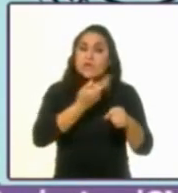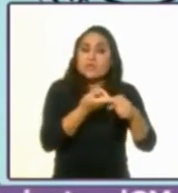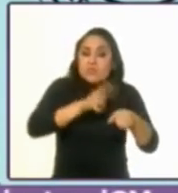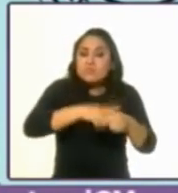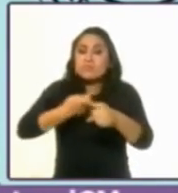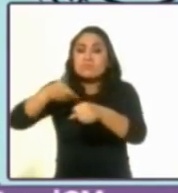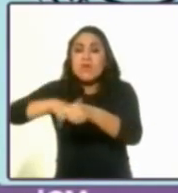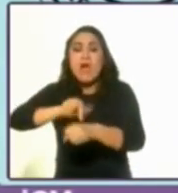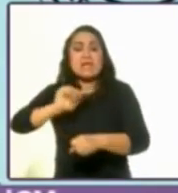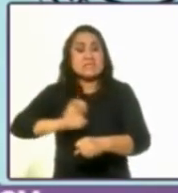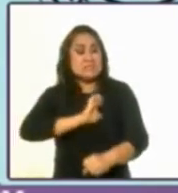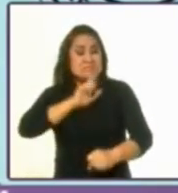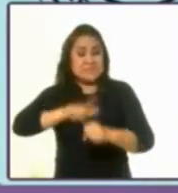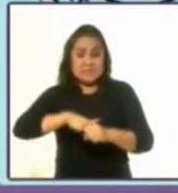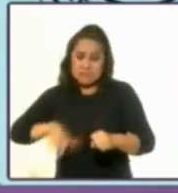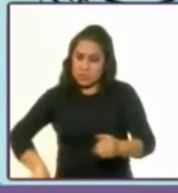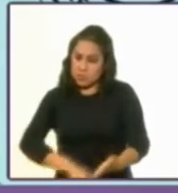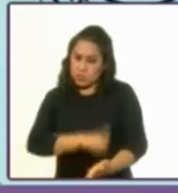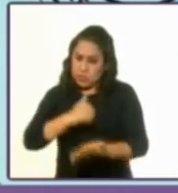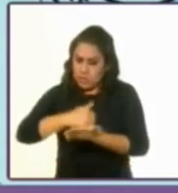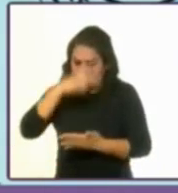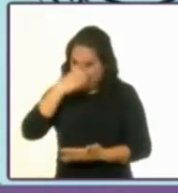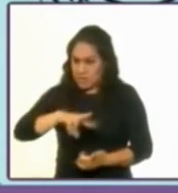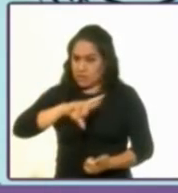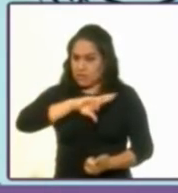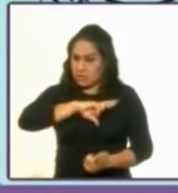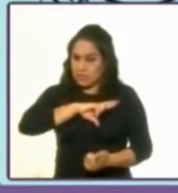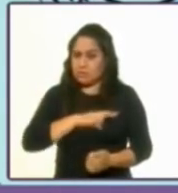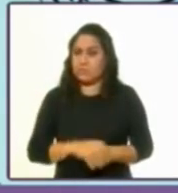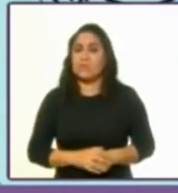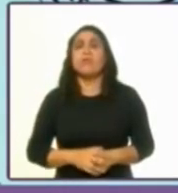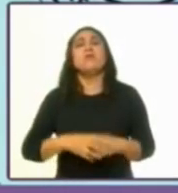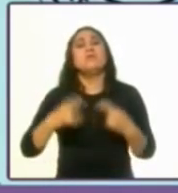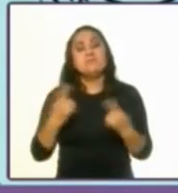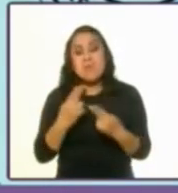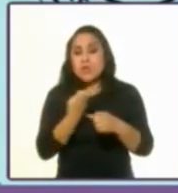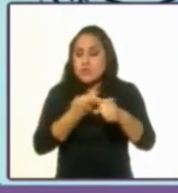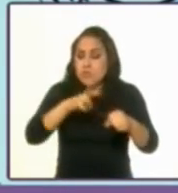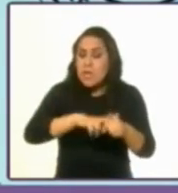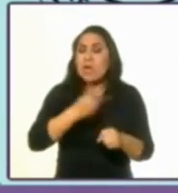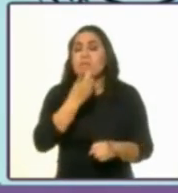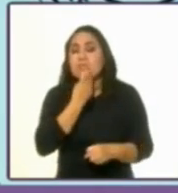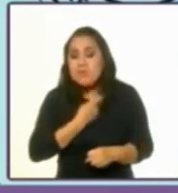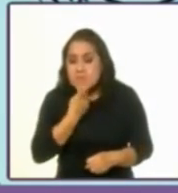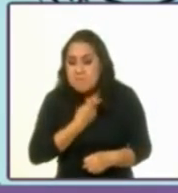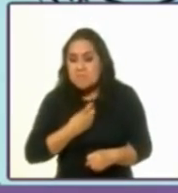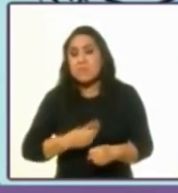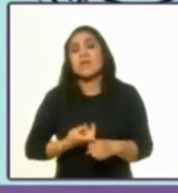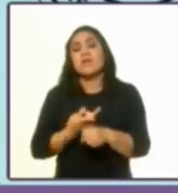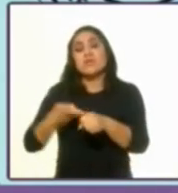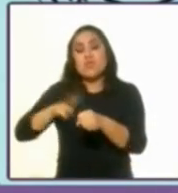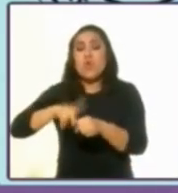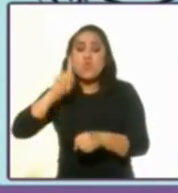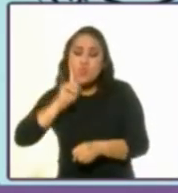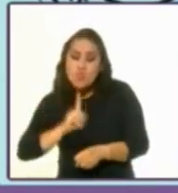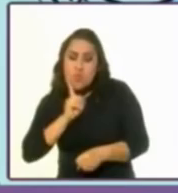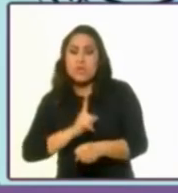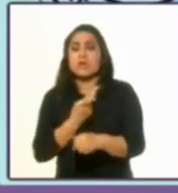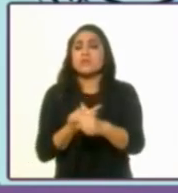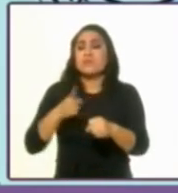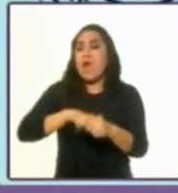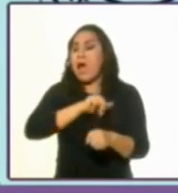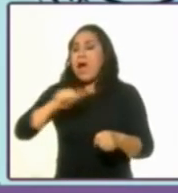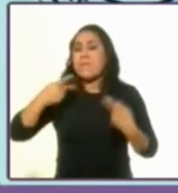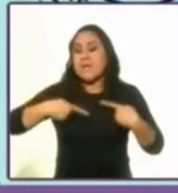especialidades en nuestra ciudad necesitamos un hospital para la diabetes para el cáncer para la mujer un hospital geriátrico y